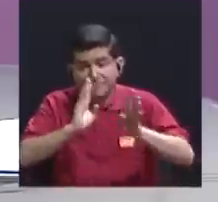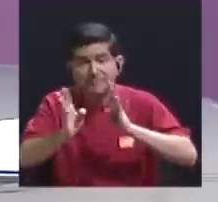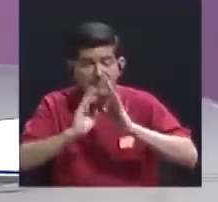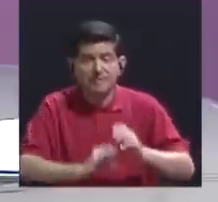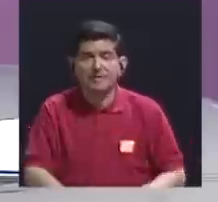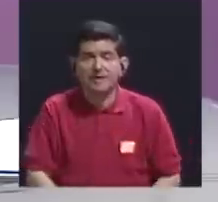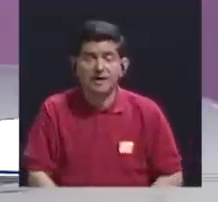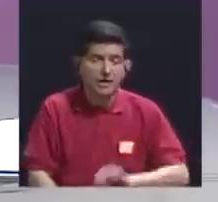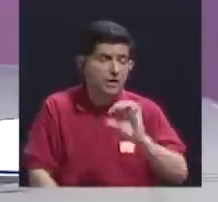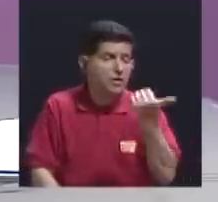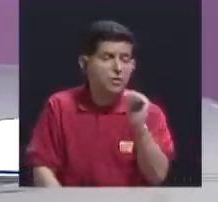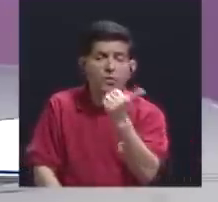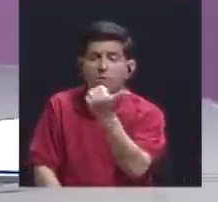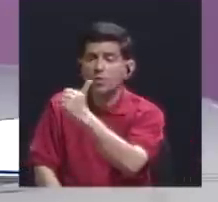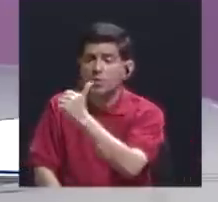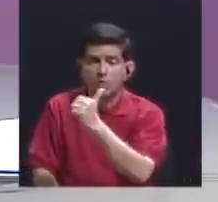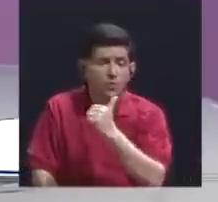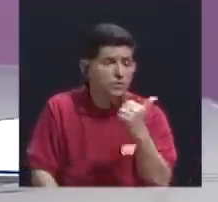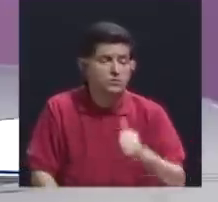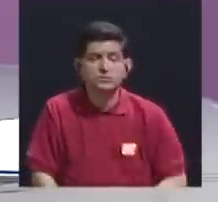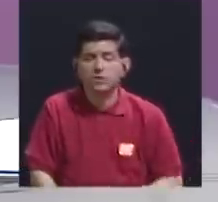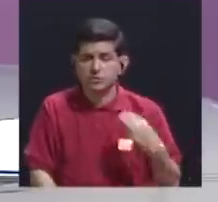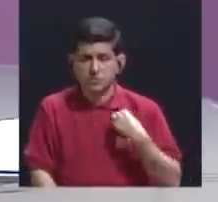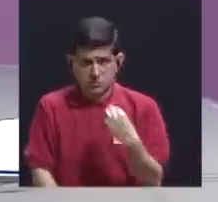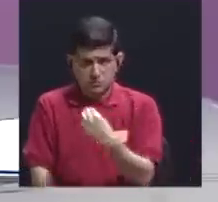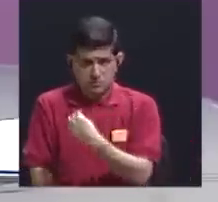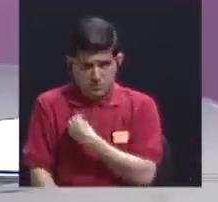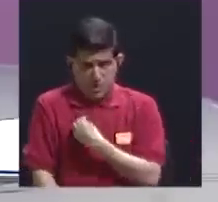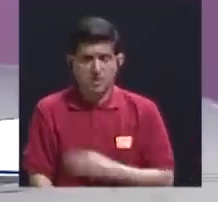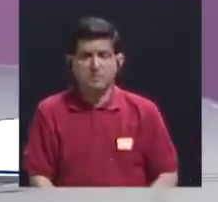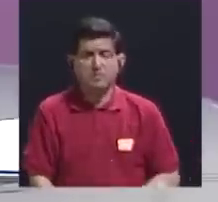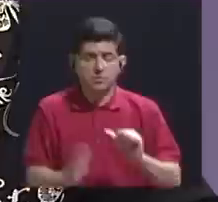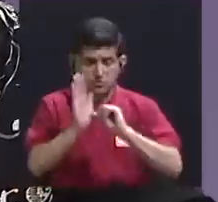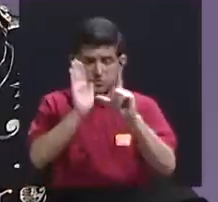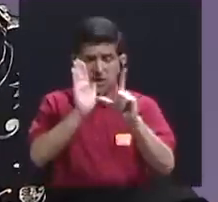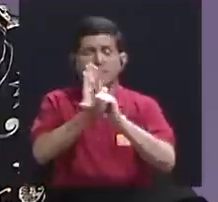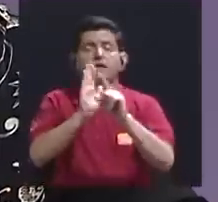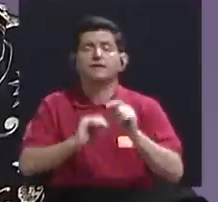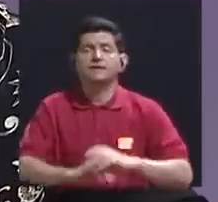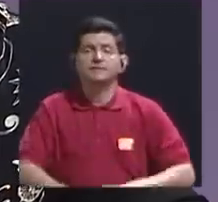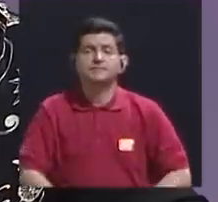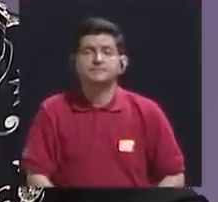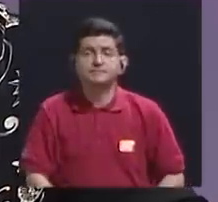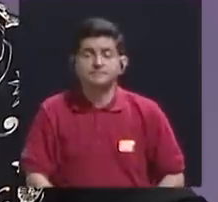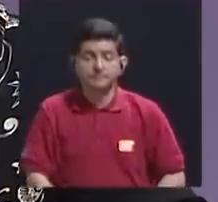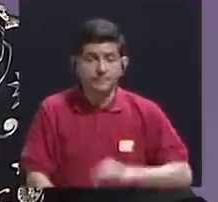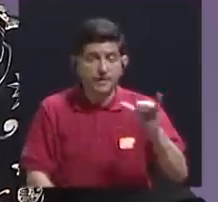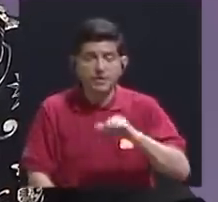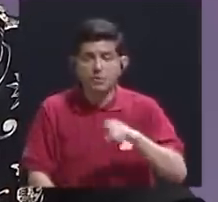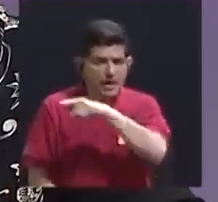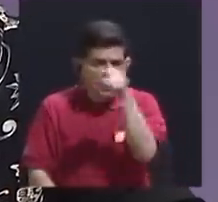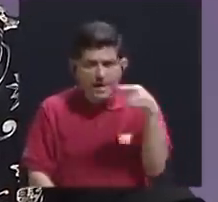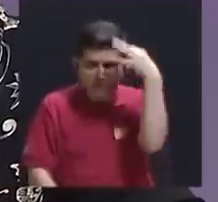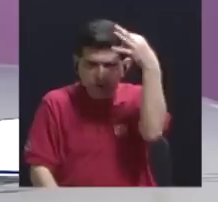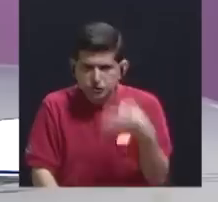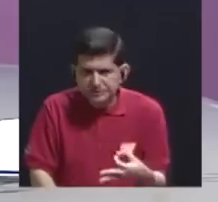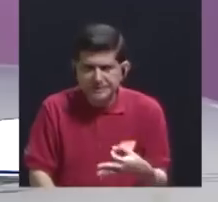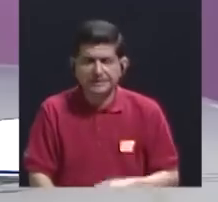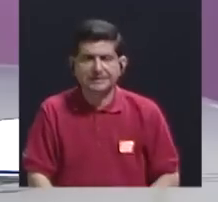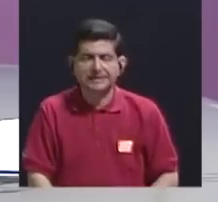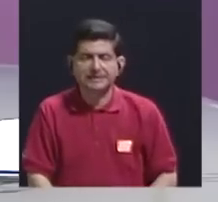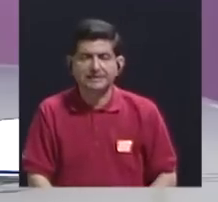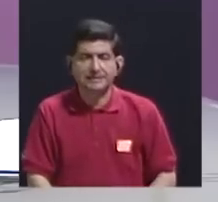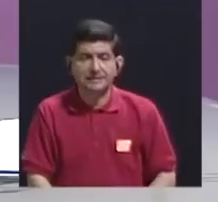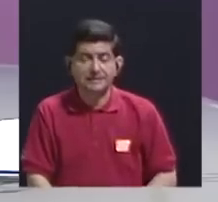el resto de los integrantes de la asamblea legislativa y convencerlos de que ésta